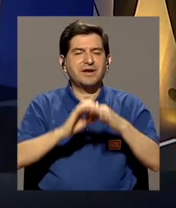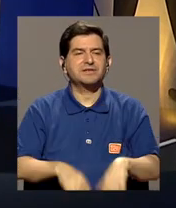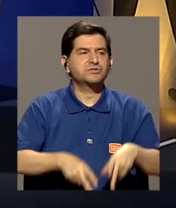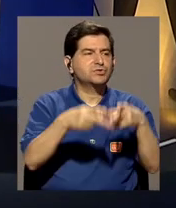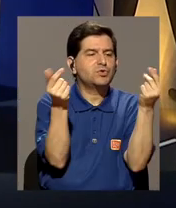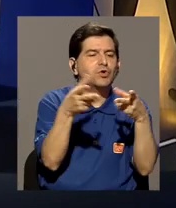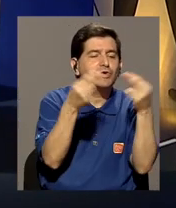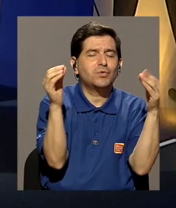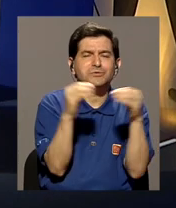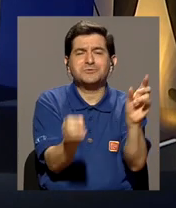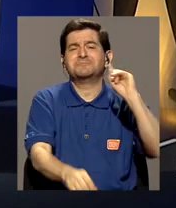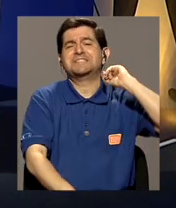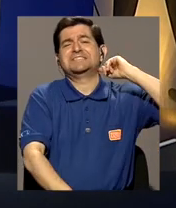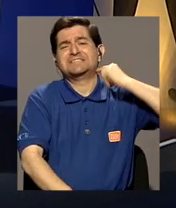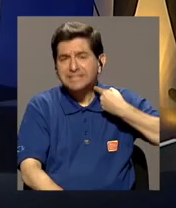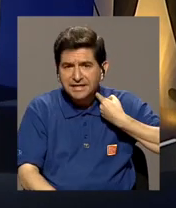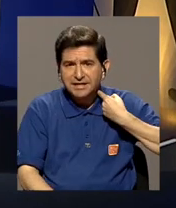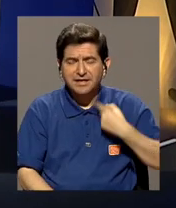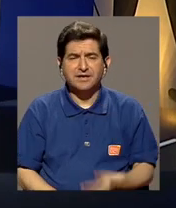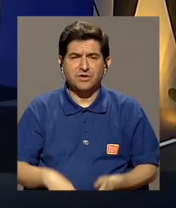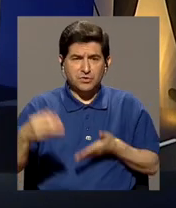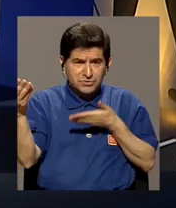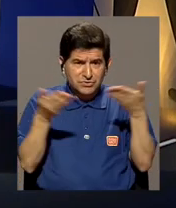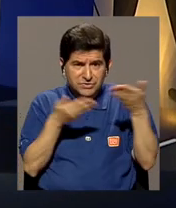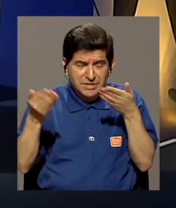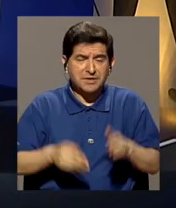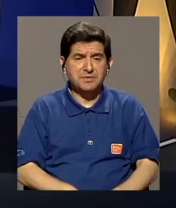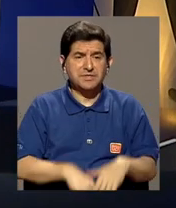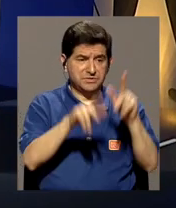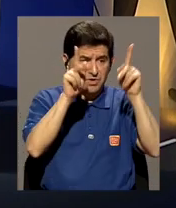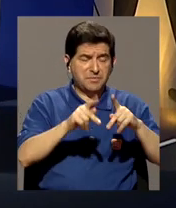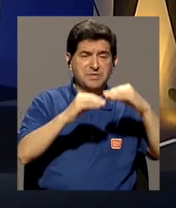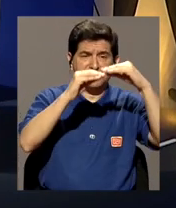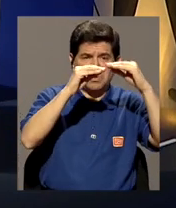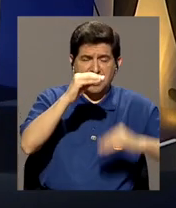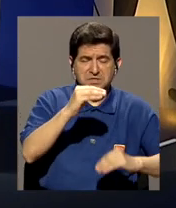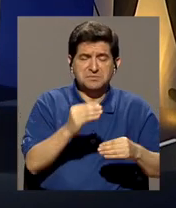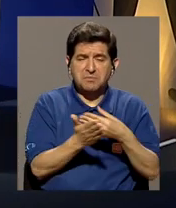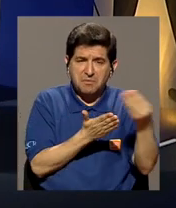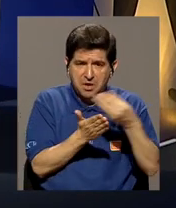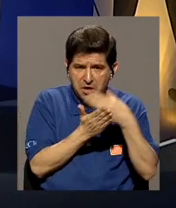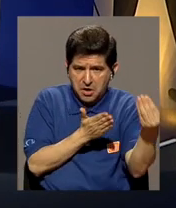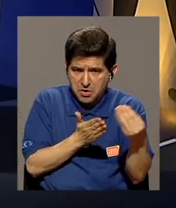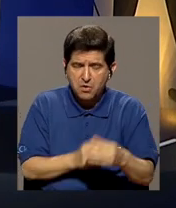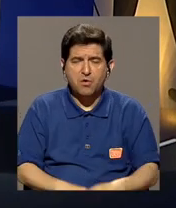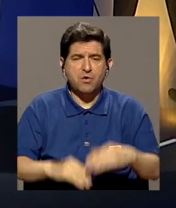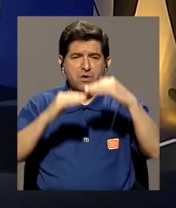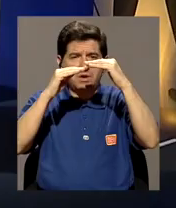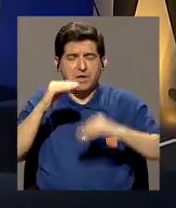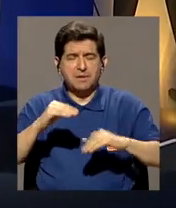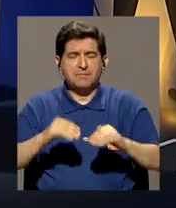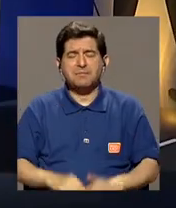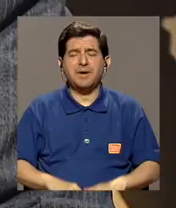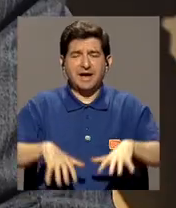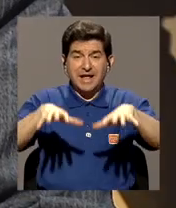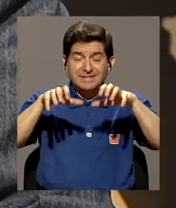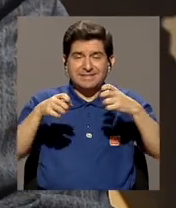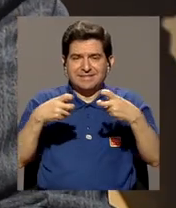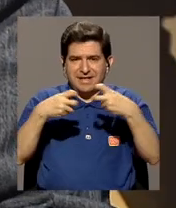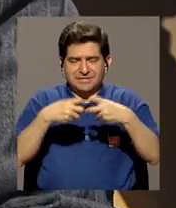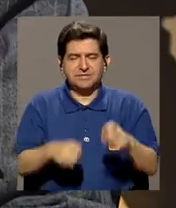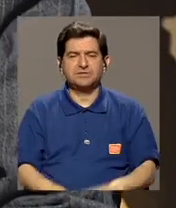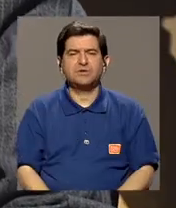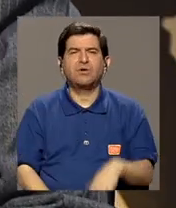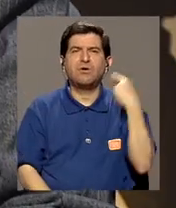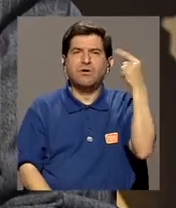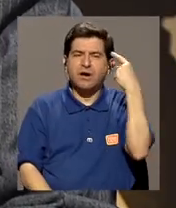costos que es más caro servir a clientes de bajos volúmenes y en baja atención el gobierno